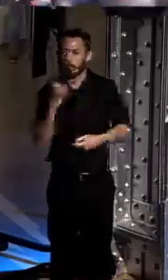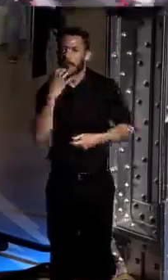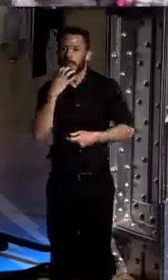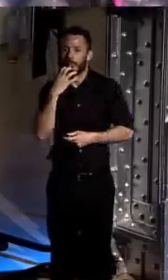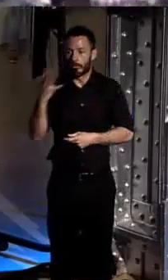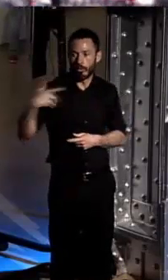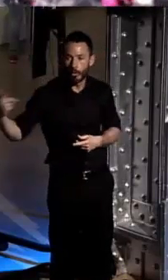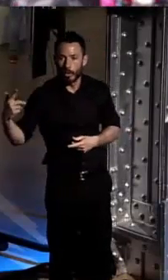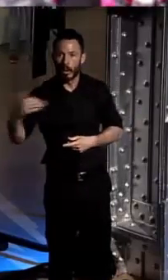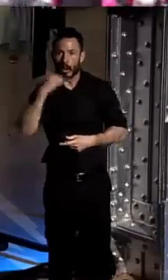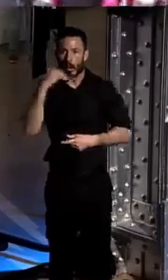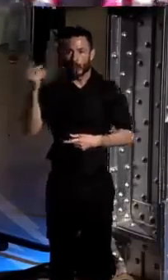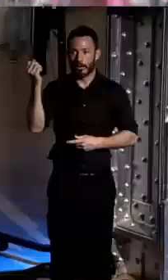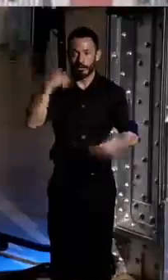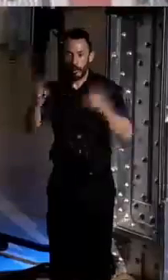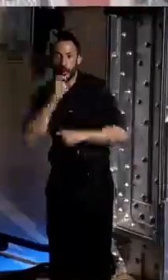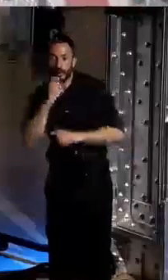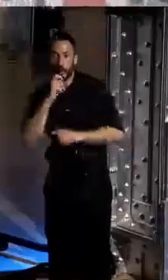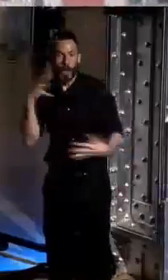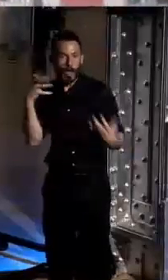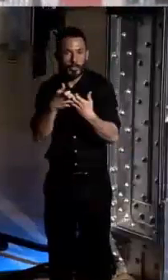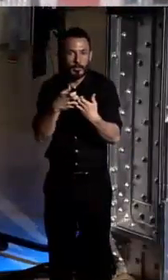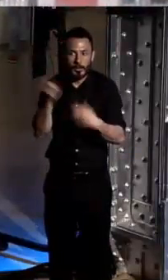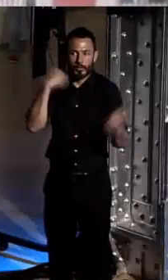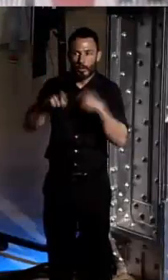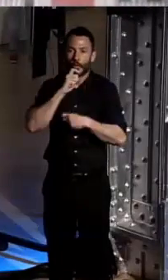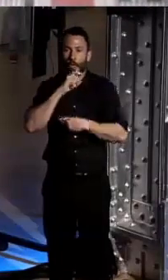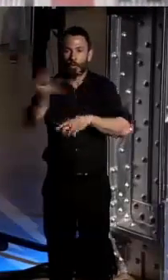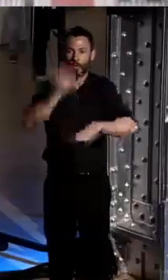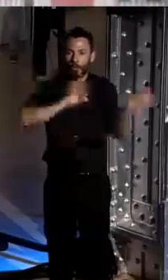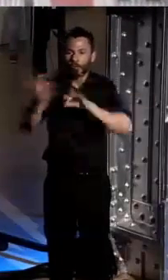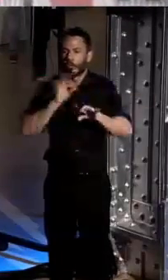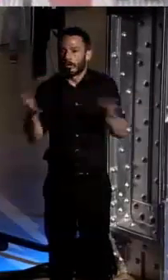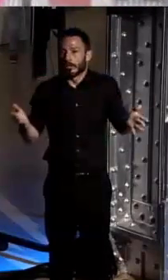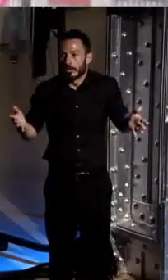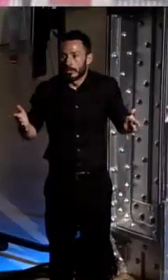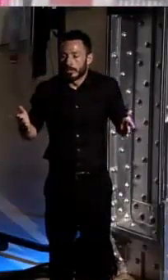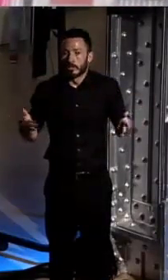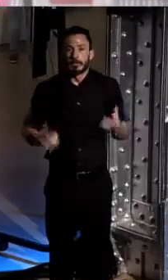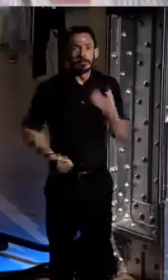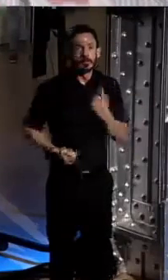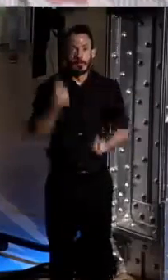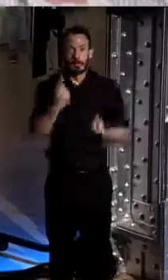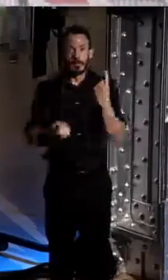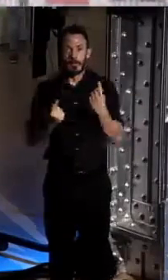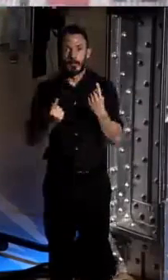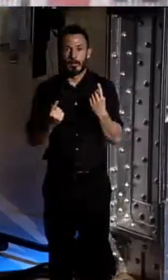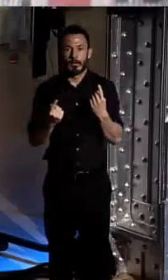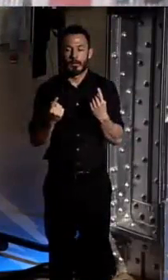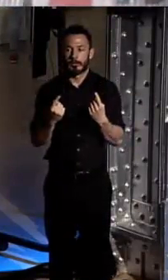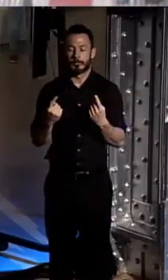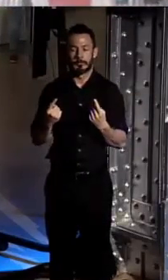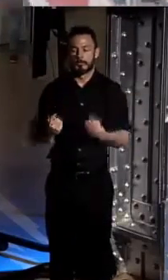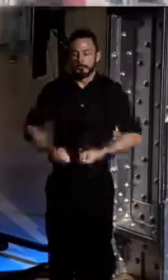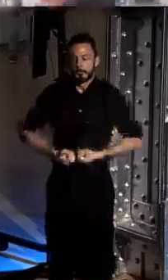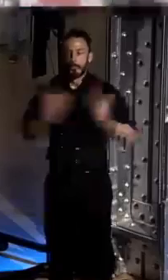frente a un robo, frente a un accidente. A la hora de tomar decisiones y todo eso, ¿no? Hay veces en que te dejas mucho llevar por el instinto,